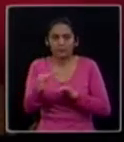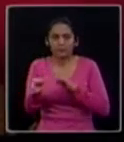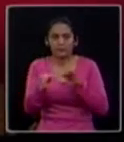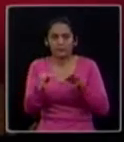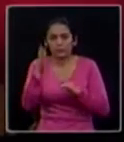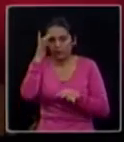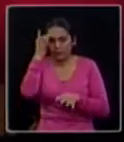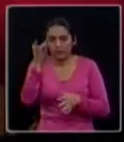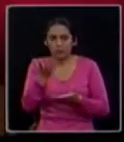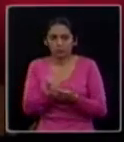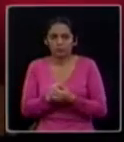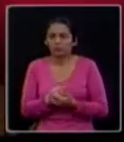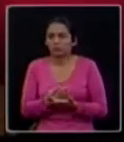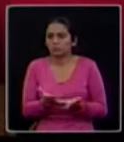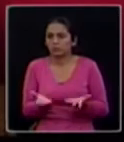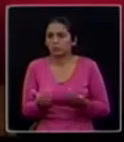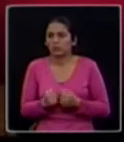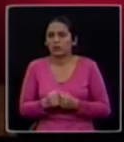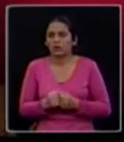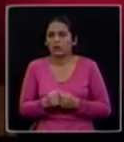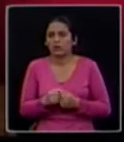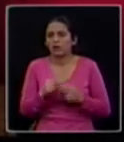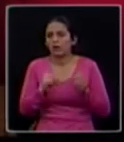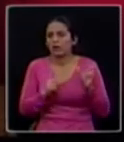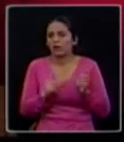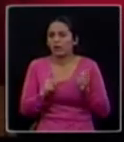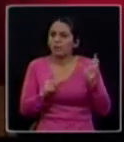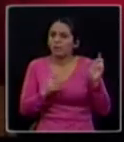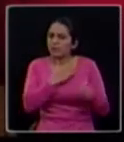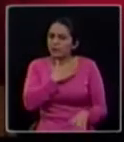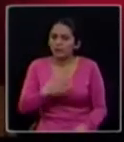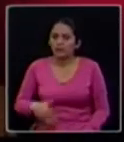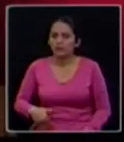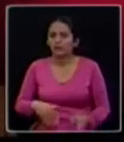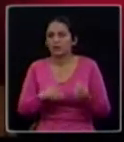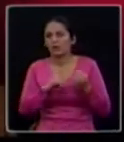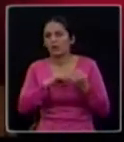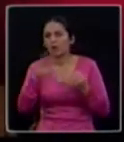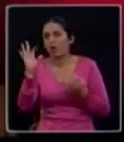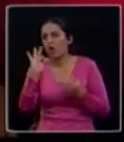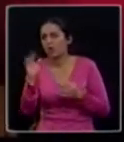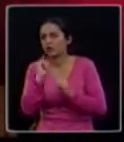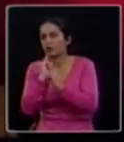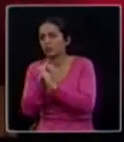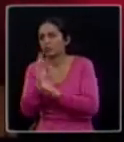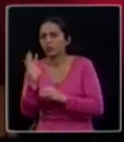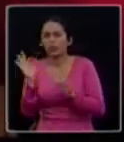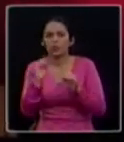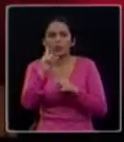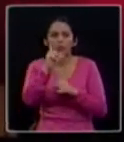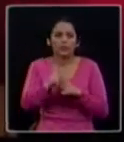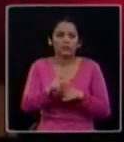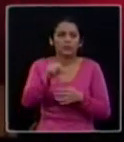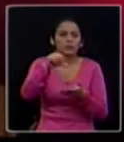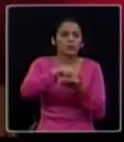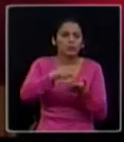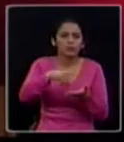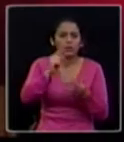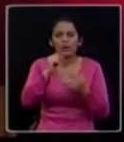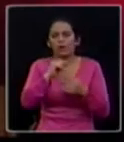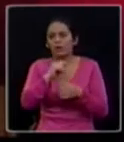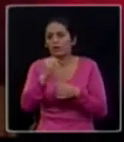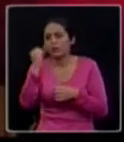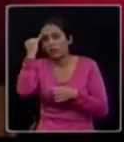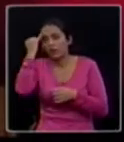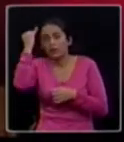toda iniciativa, venga de donde venga, si es del Ejecutivo, si es de cualquier institución o si es de la ciudadanía, es positiva en aras